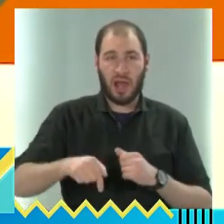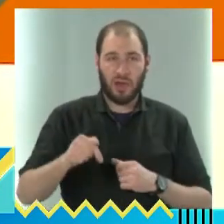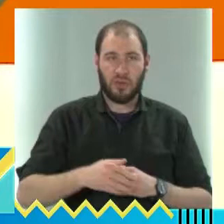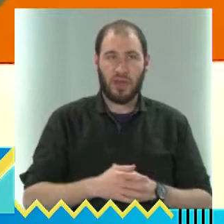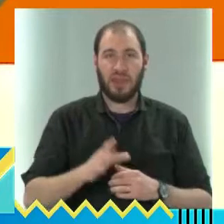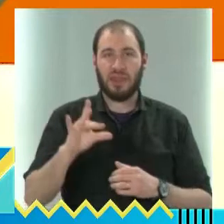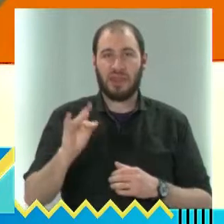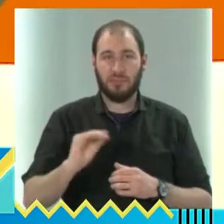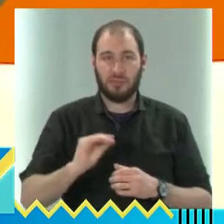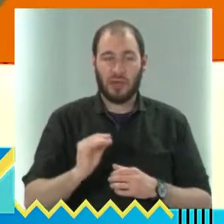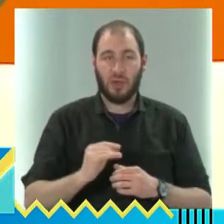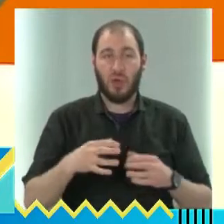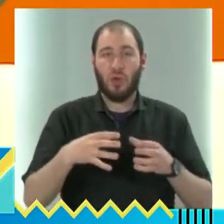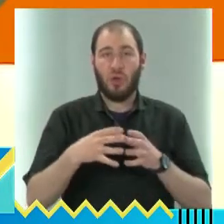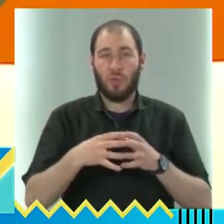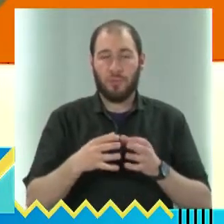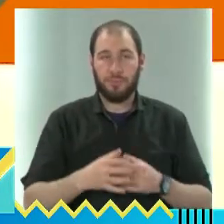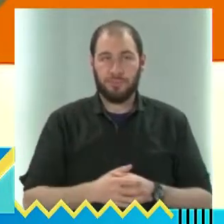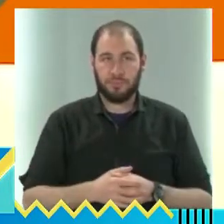del diputado del Partido